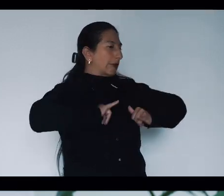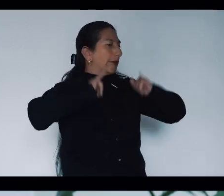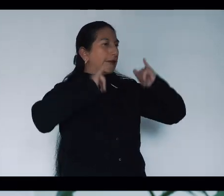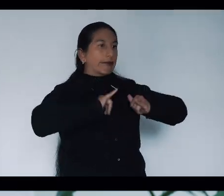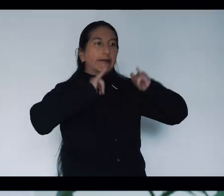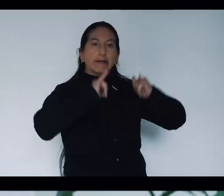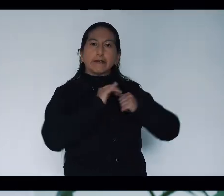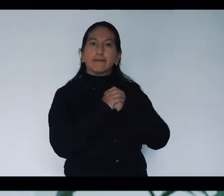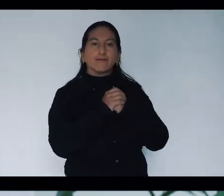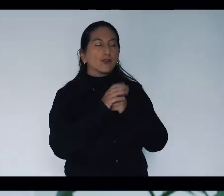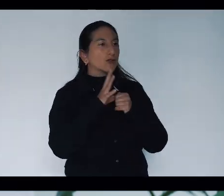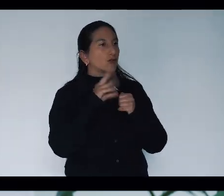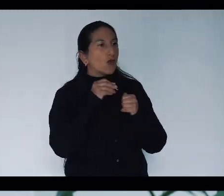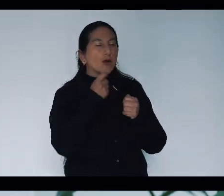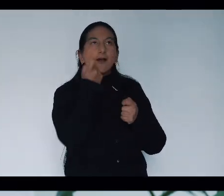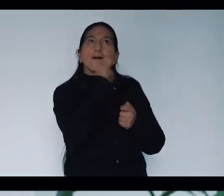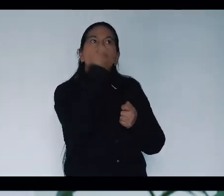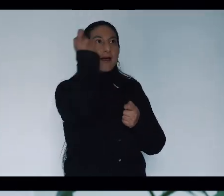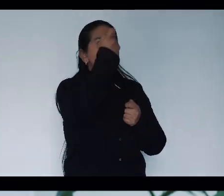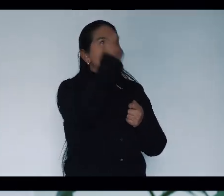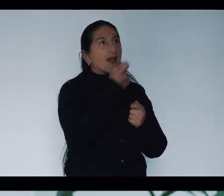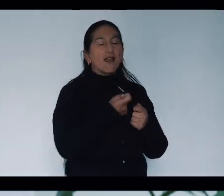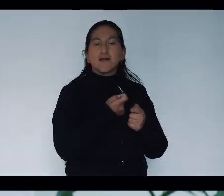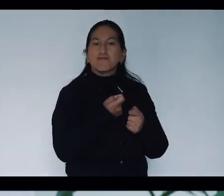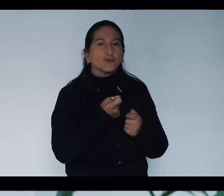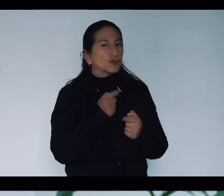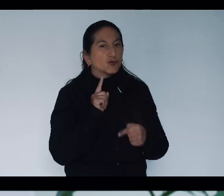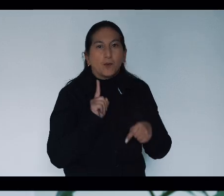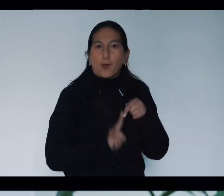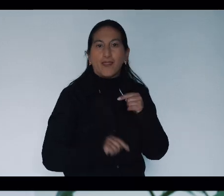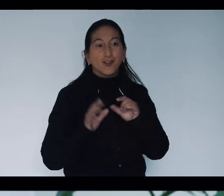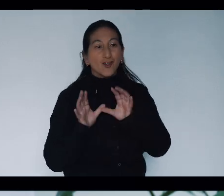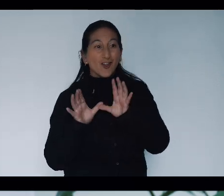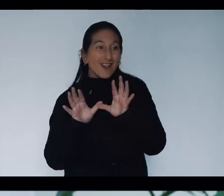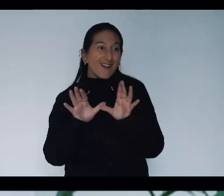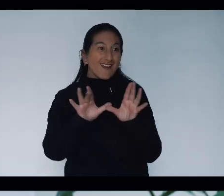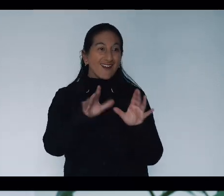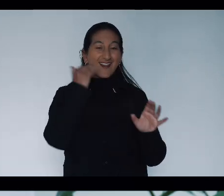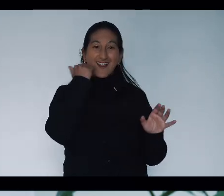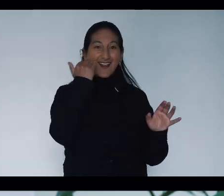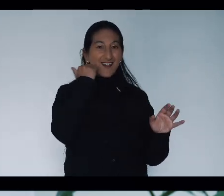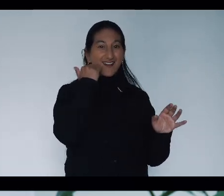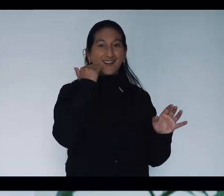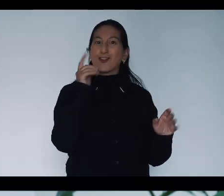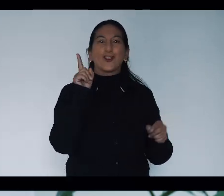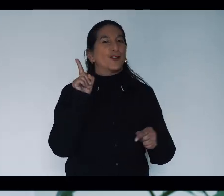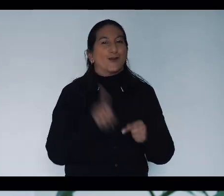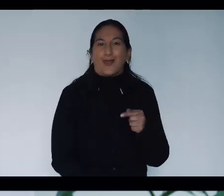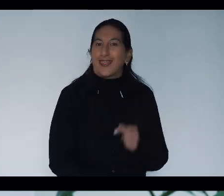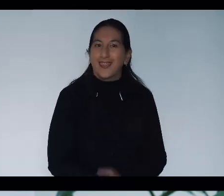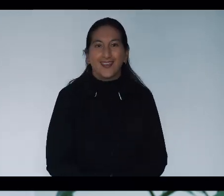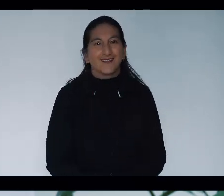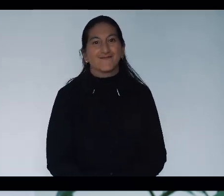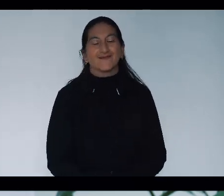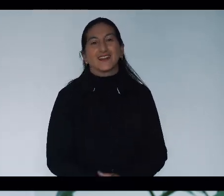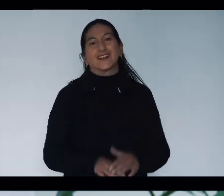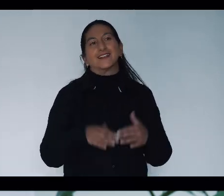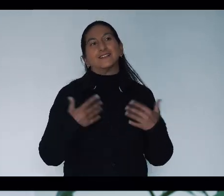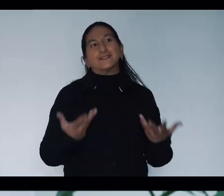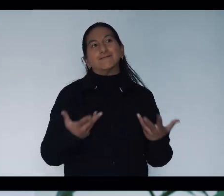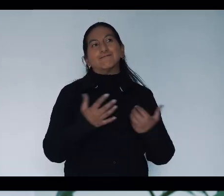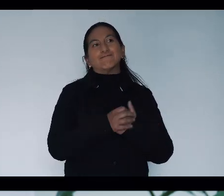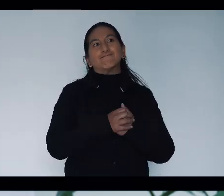no gusta de salir a maquillarse, de ser coqueta, femenina. Todo esto pues a raíz de